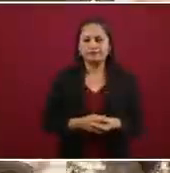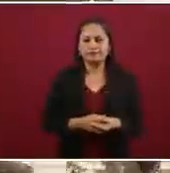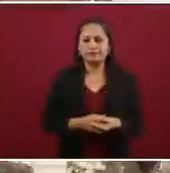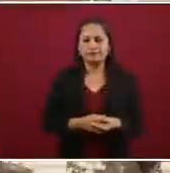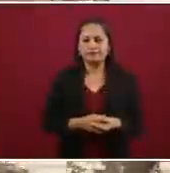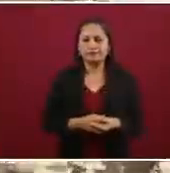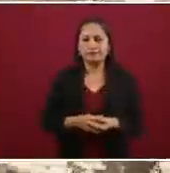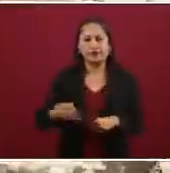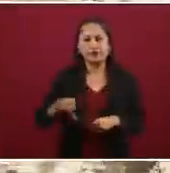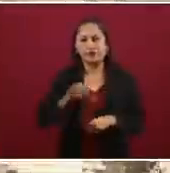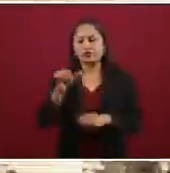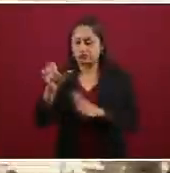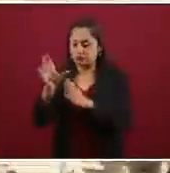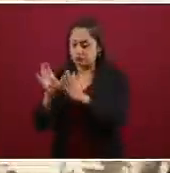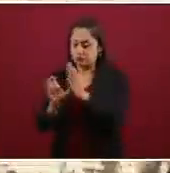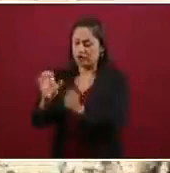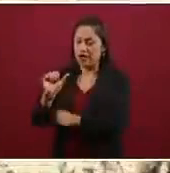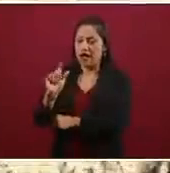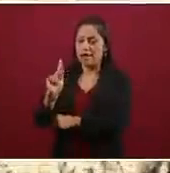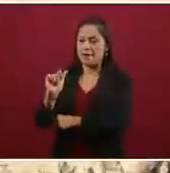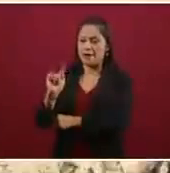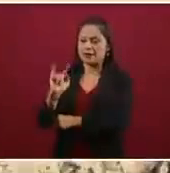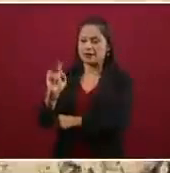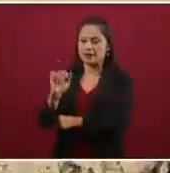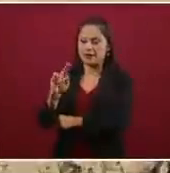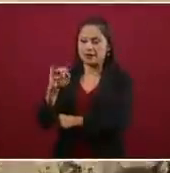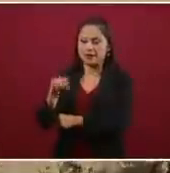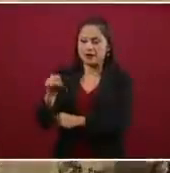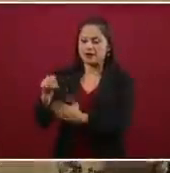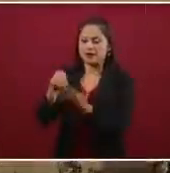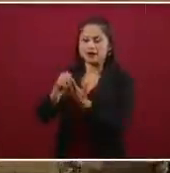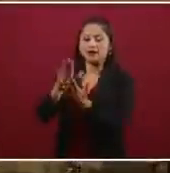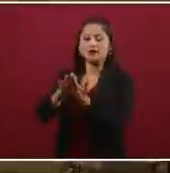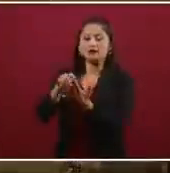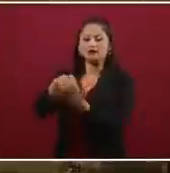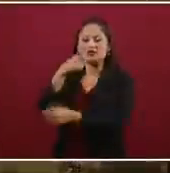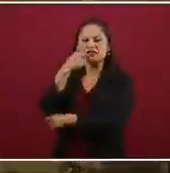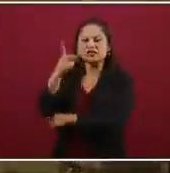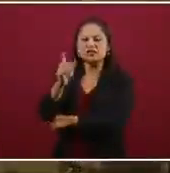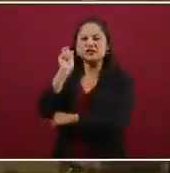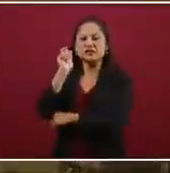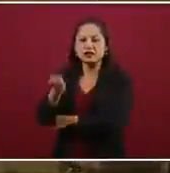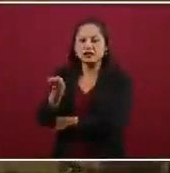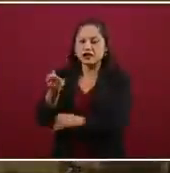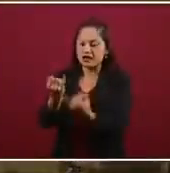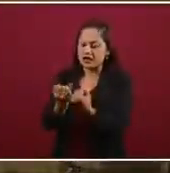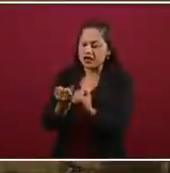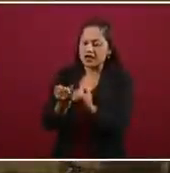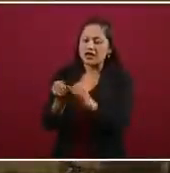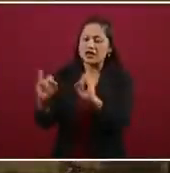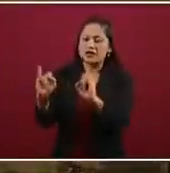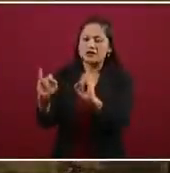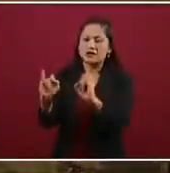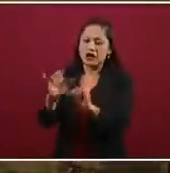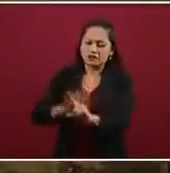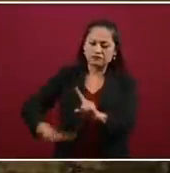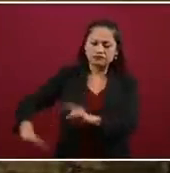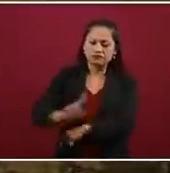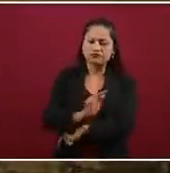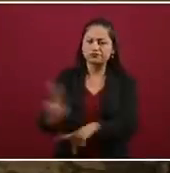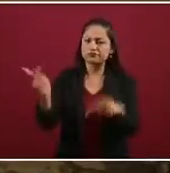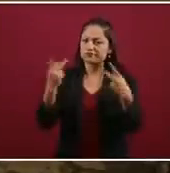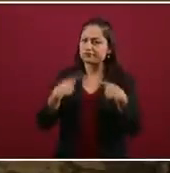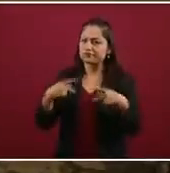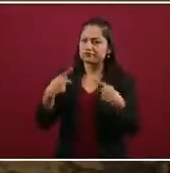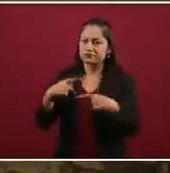En la denominada Constitución de Apatzingán se señala que la soberanía reside originariamente en el pueblo.